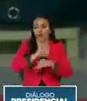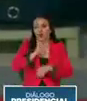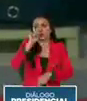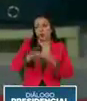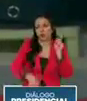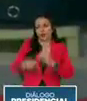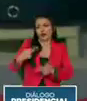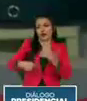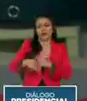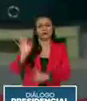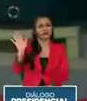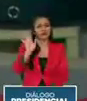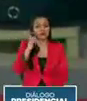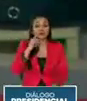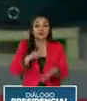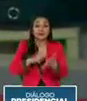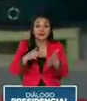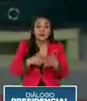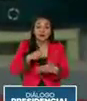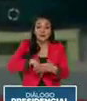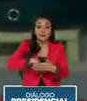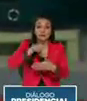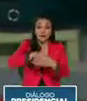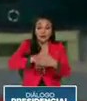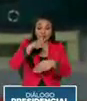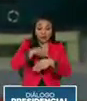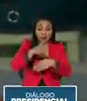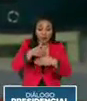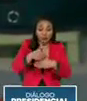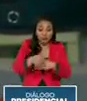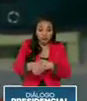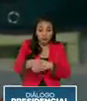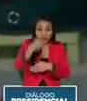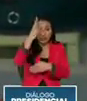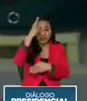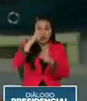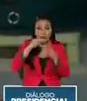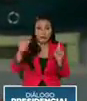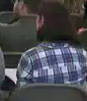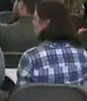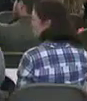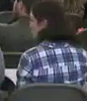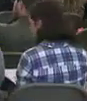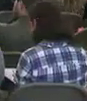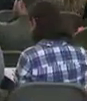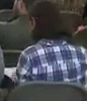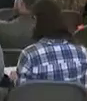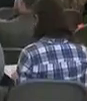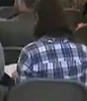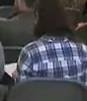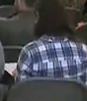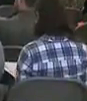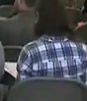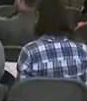significa firmar a largo plazo una deuda y a baja tasa de interés. Ratificó